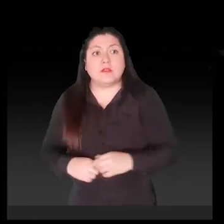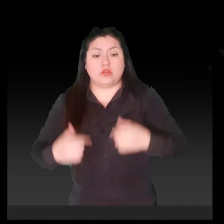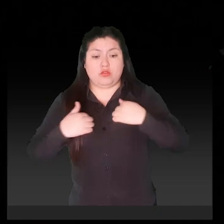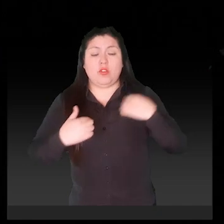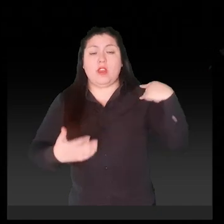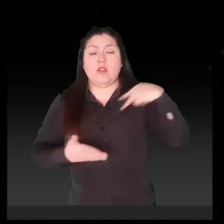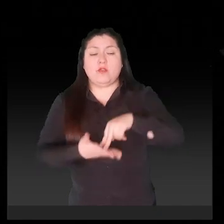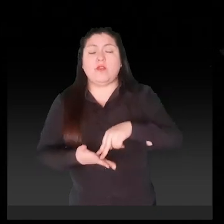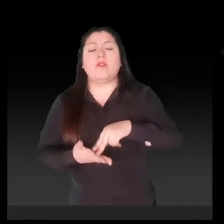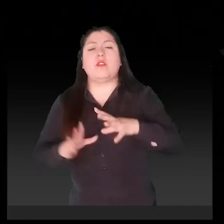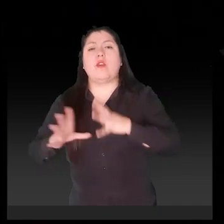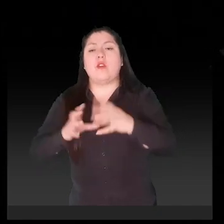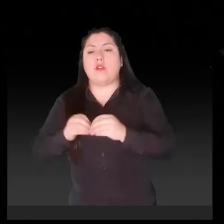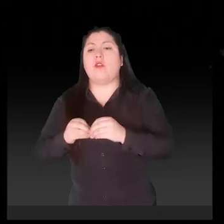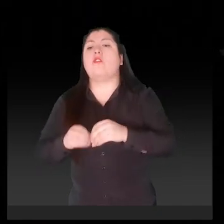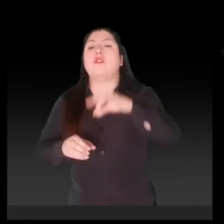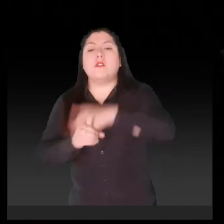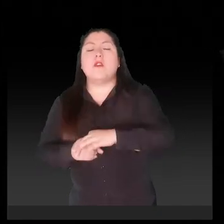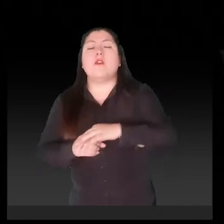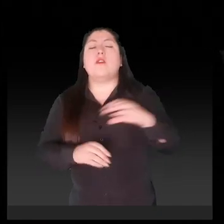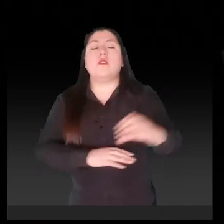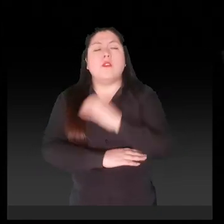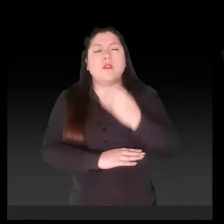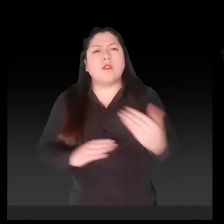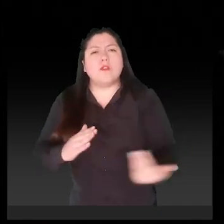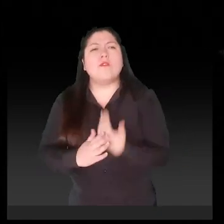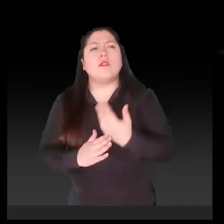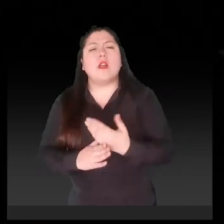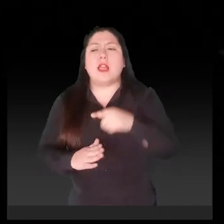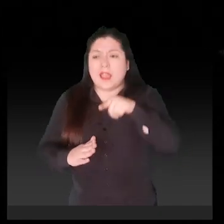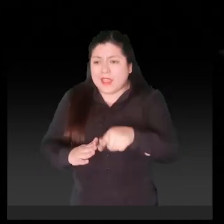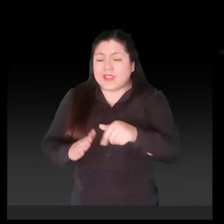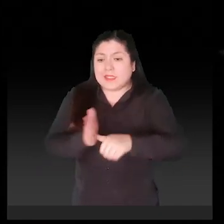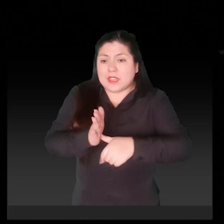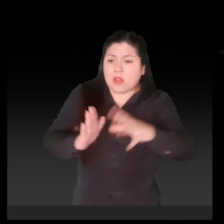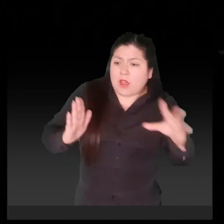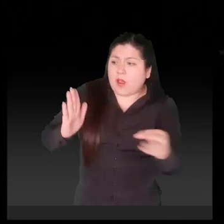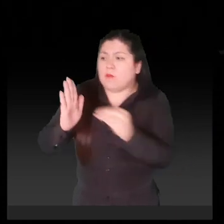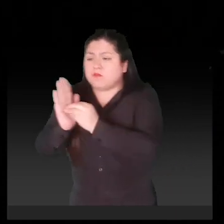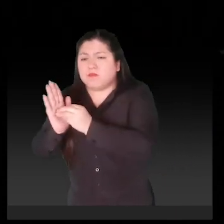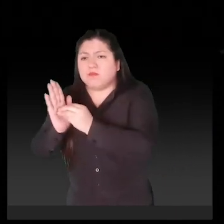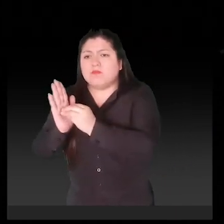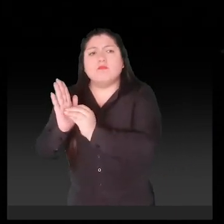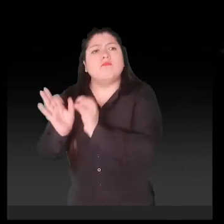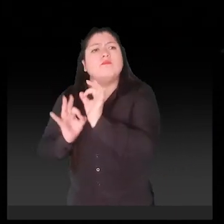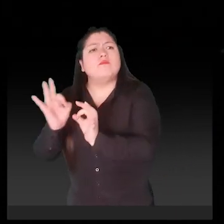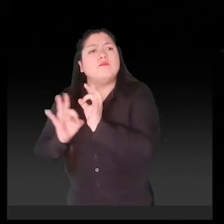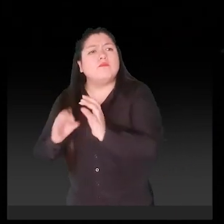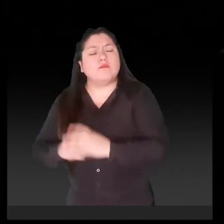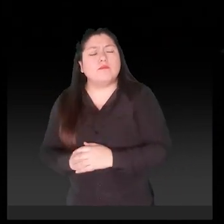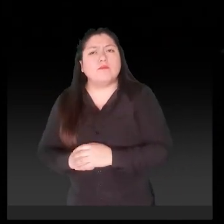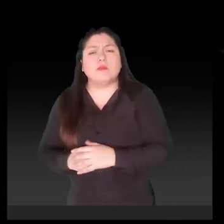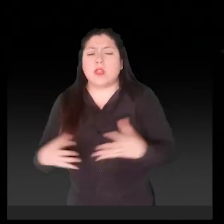identidad digital queda protegida legalmente en el código. Esto tiene que quedar en la ley. Estos son los grandes avances junto al Consejo de Estado, el